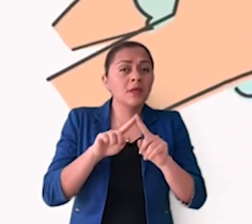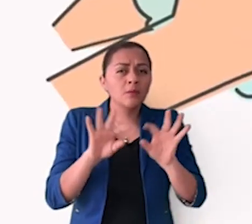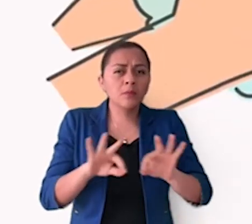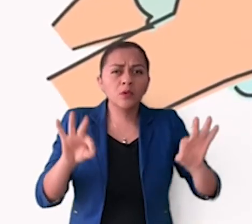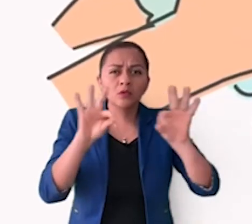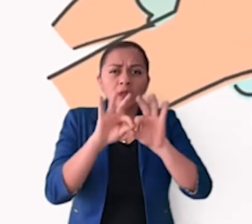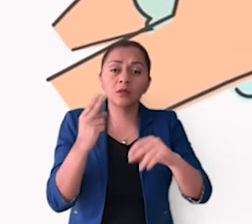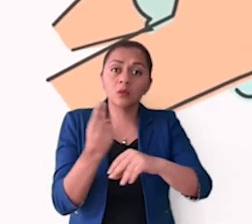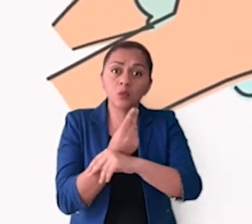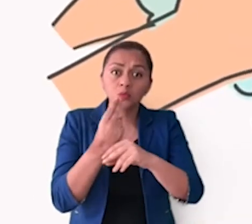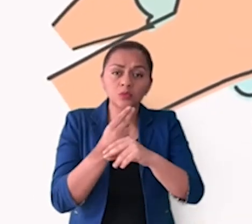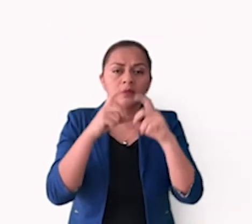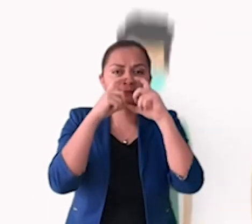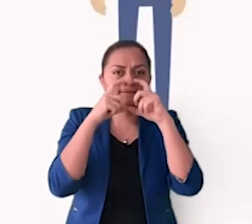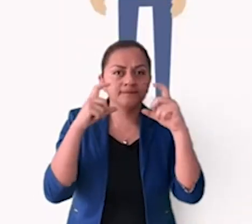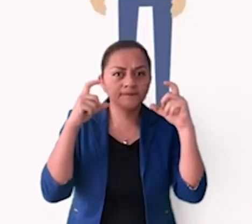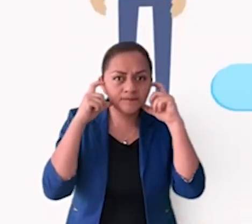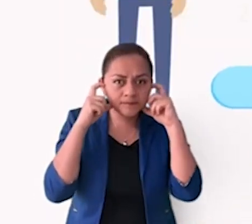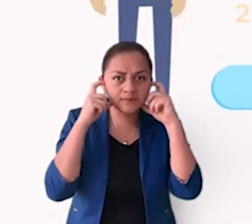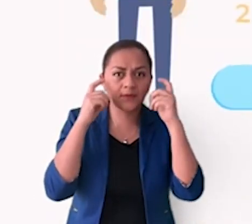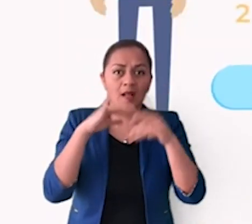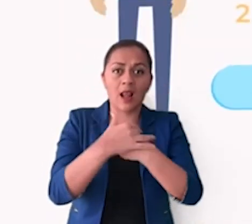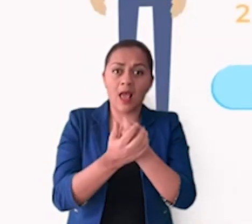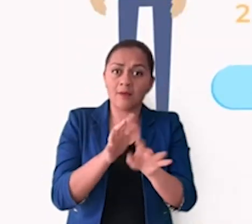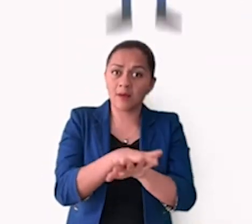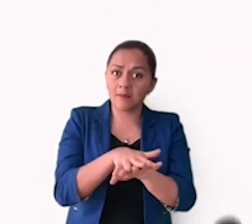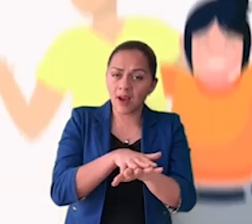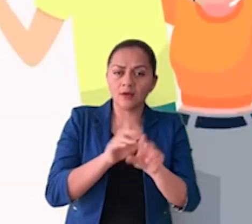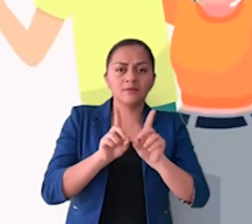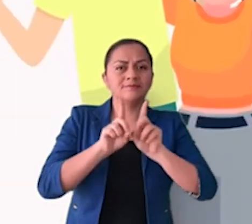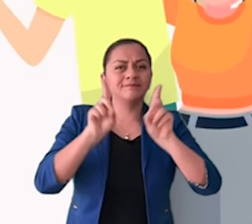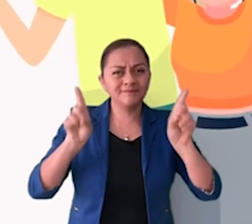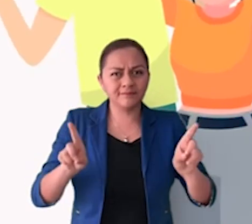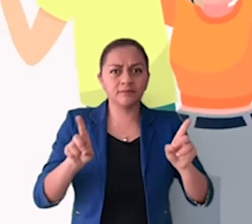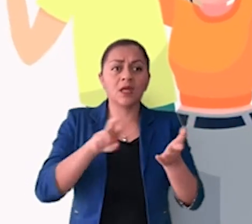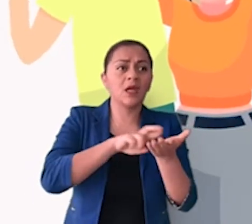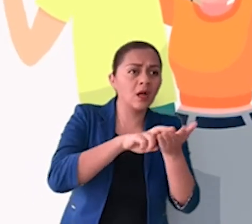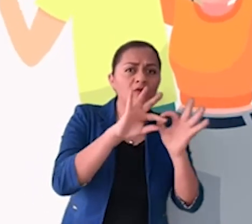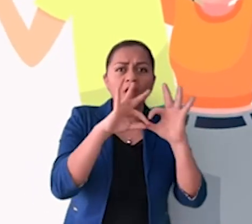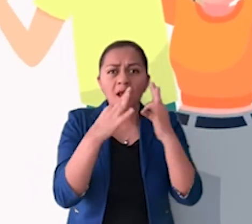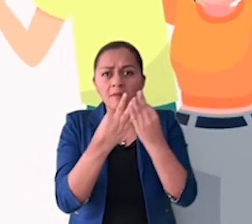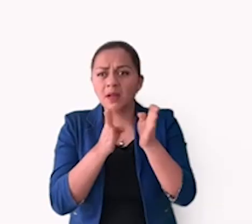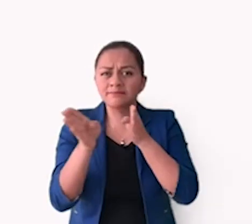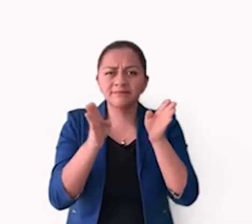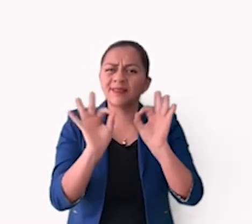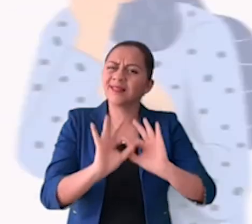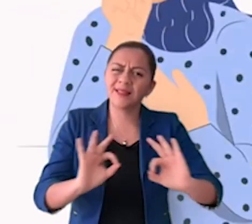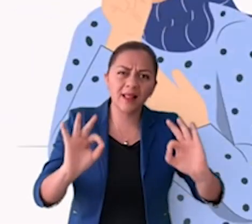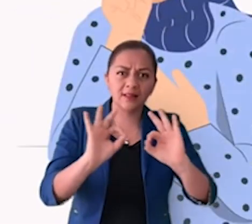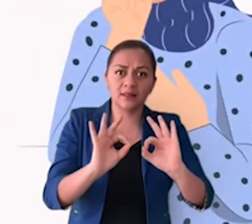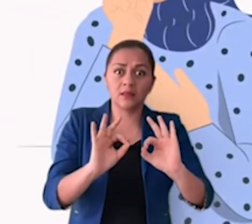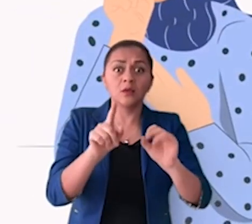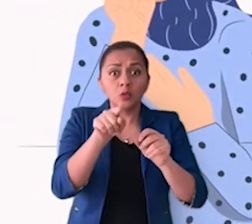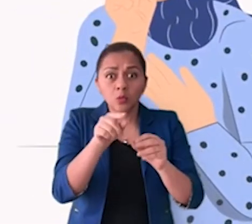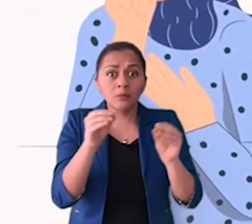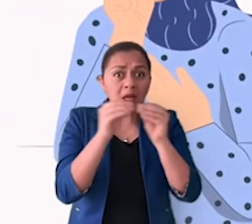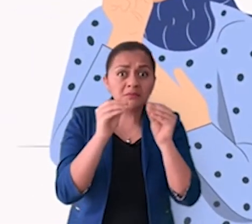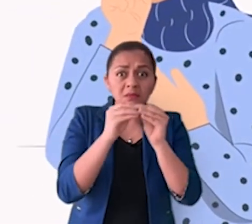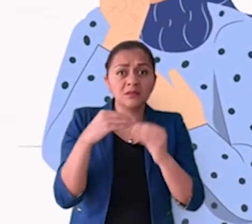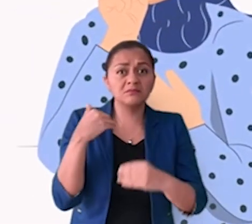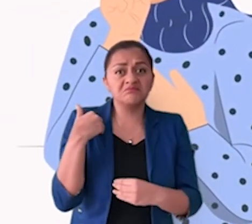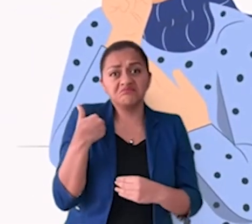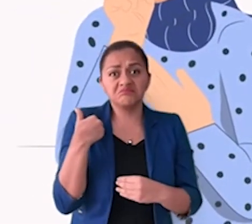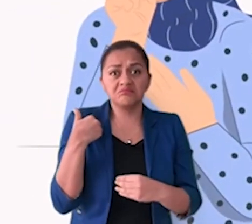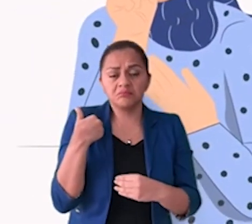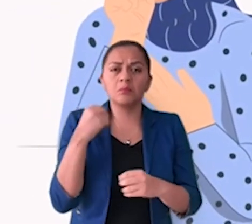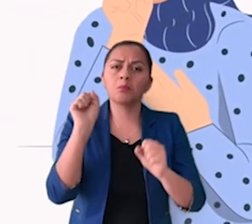mascarilla, lavándonos las manos, manteniendo el distanciamiento social y no acudiendo a reuniones sociales. Si no lo hacemos, podemos contagiarnos